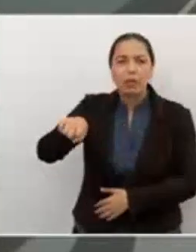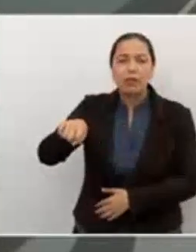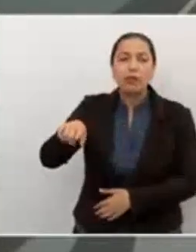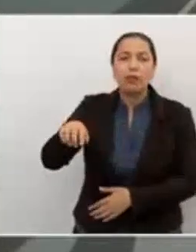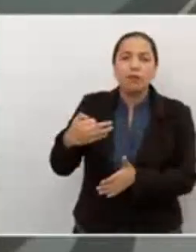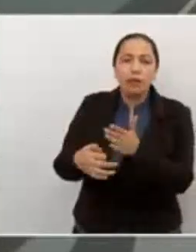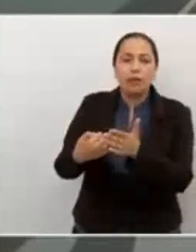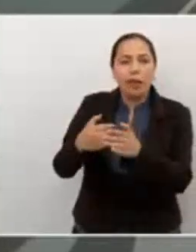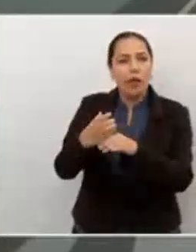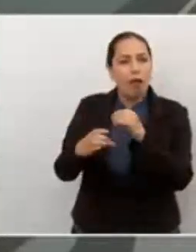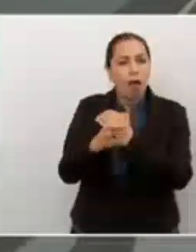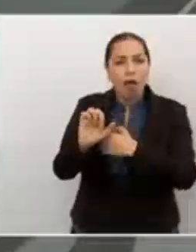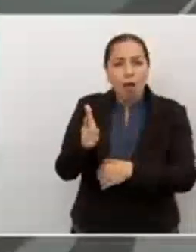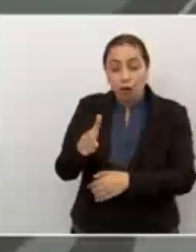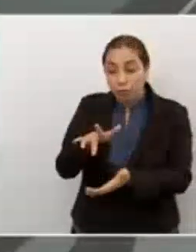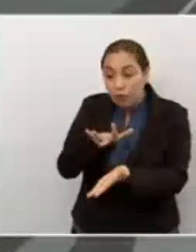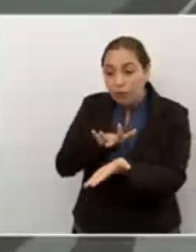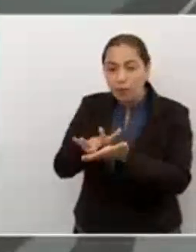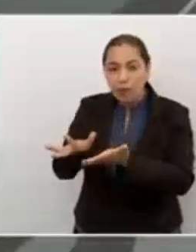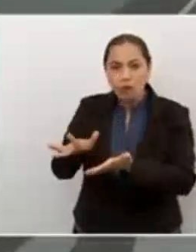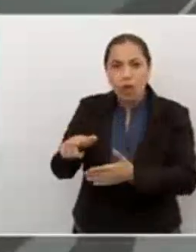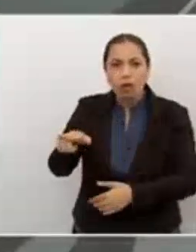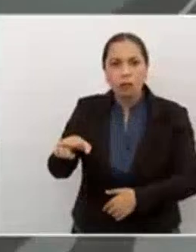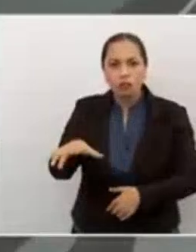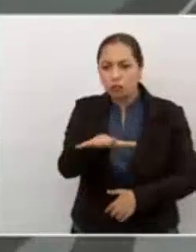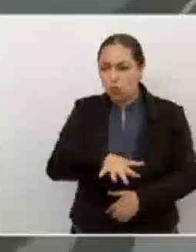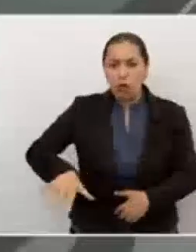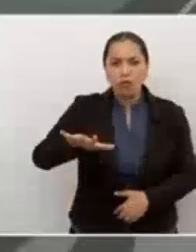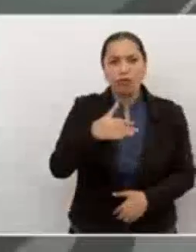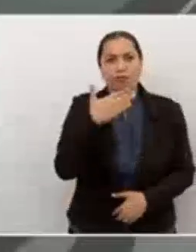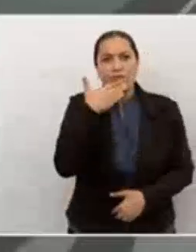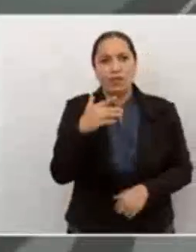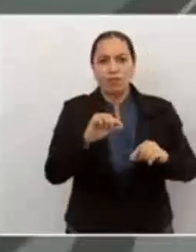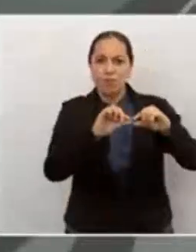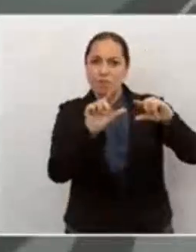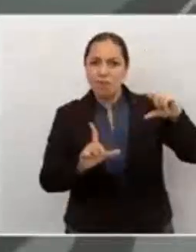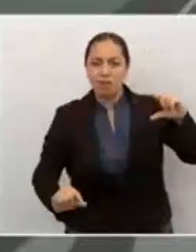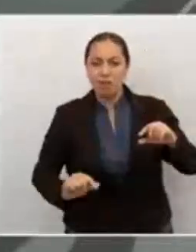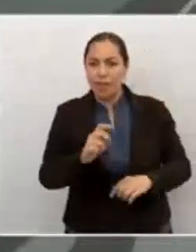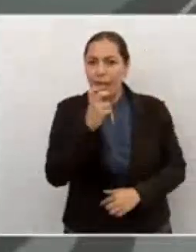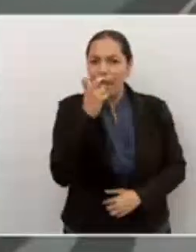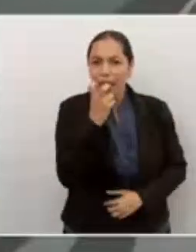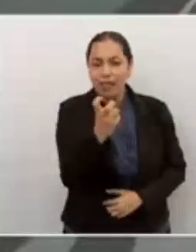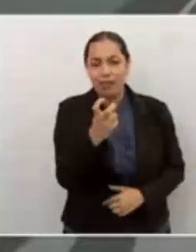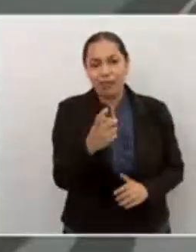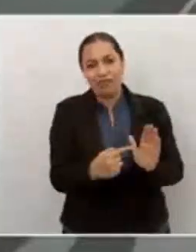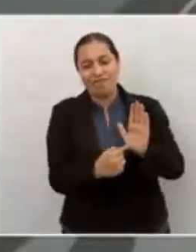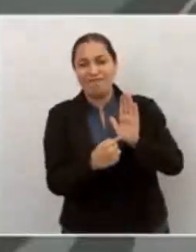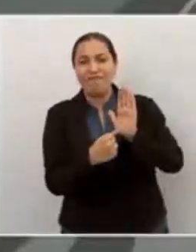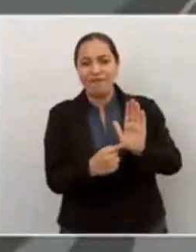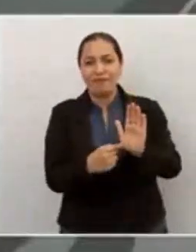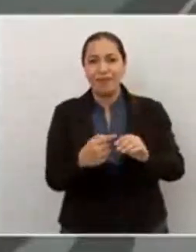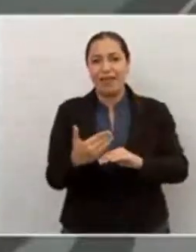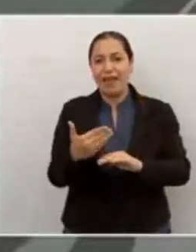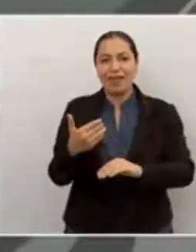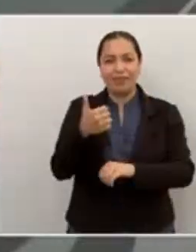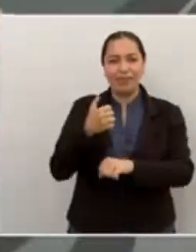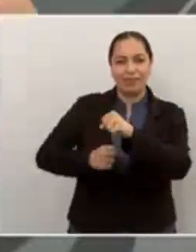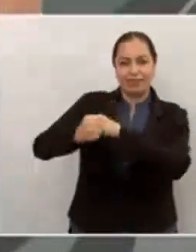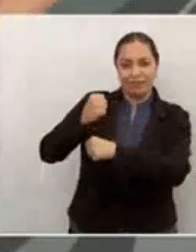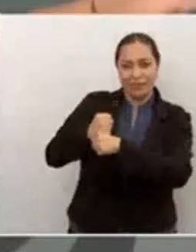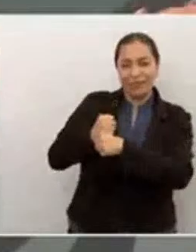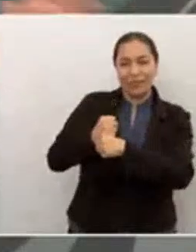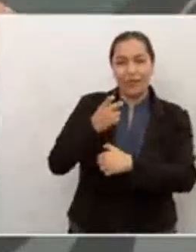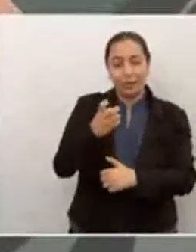el país. Eso fue la demostración de los primeros 6 años. Con todas